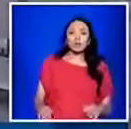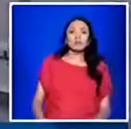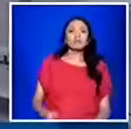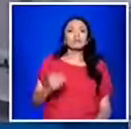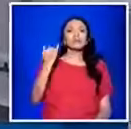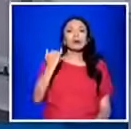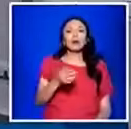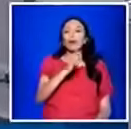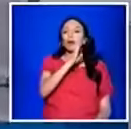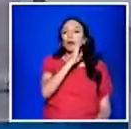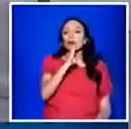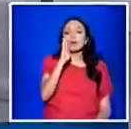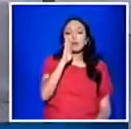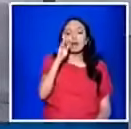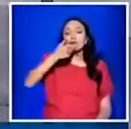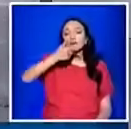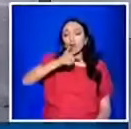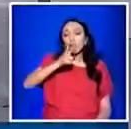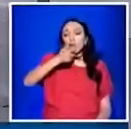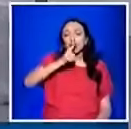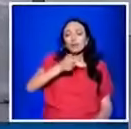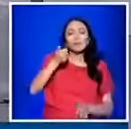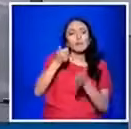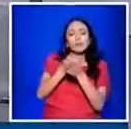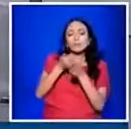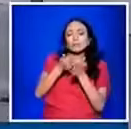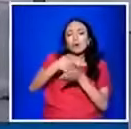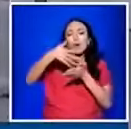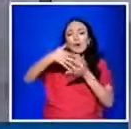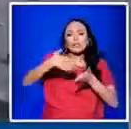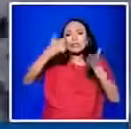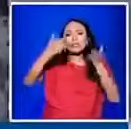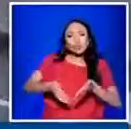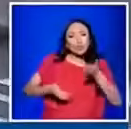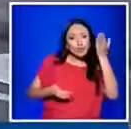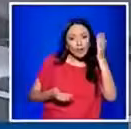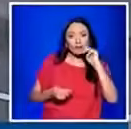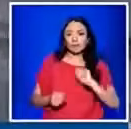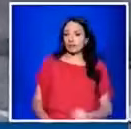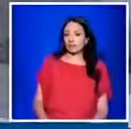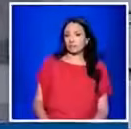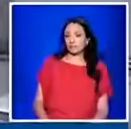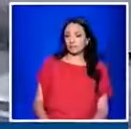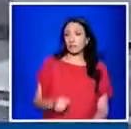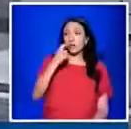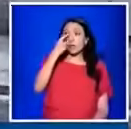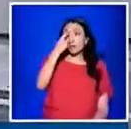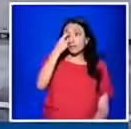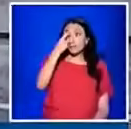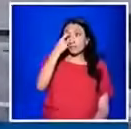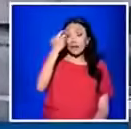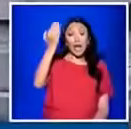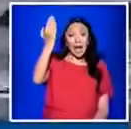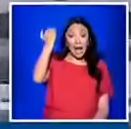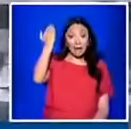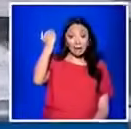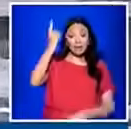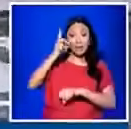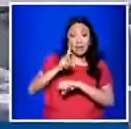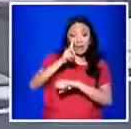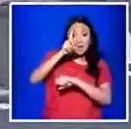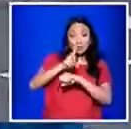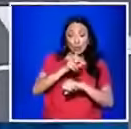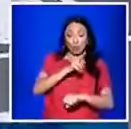cantinas, bares, y son los mismos estudiantes. Hizo mal el anterior director